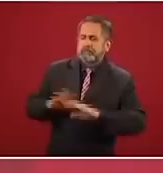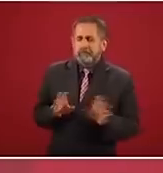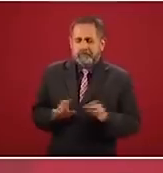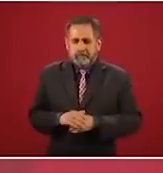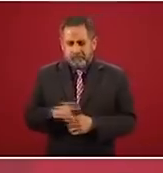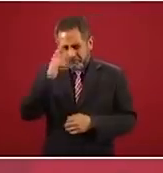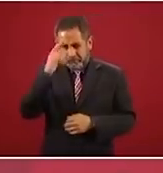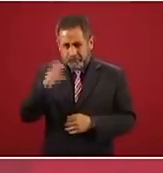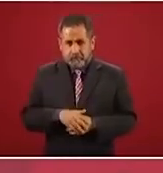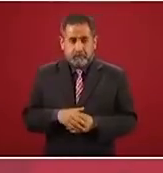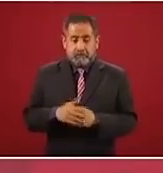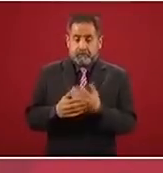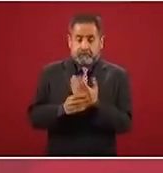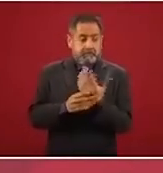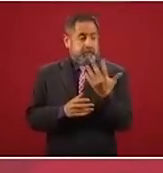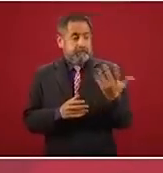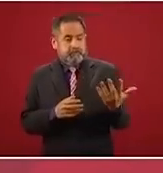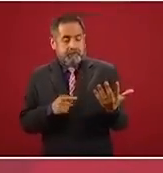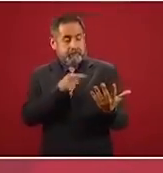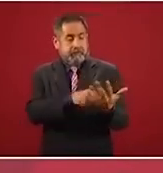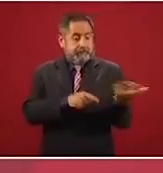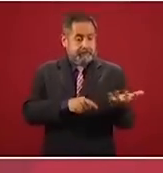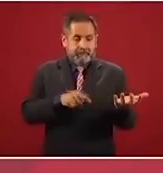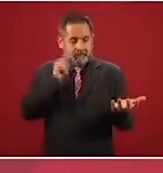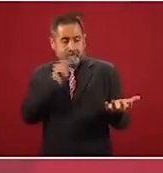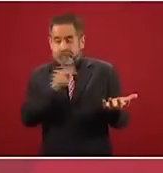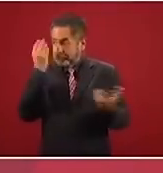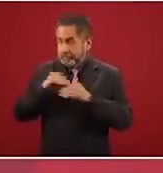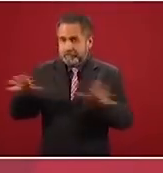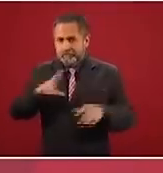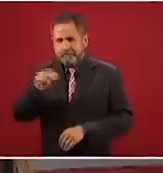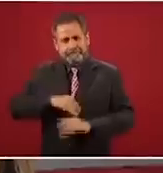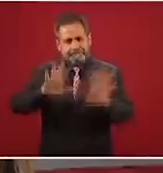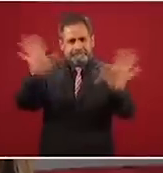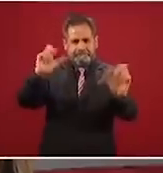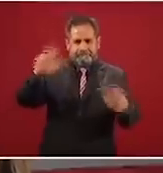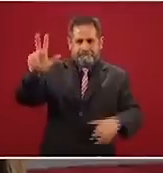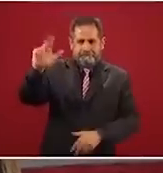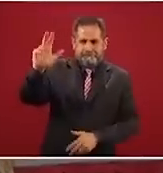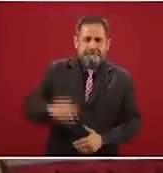izquierda no tiene por qué saberlo la derecha. Bueno, ahí nos vemos.